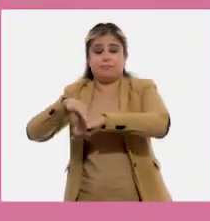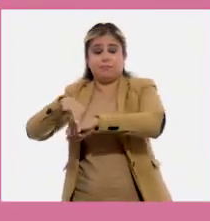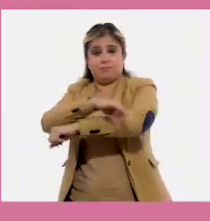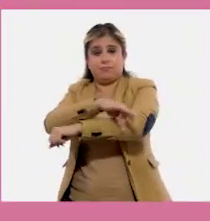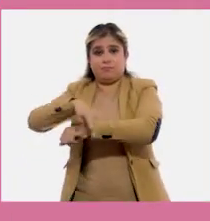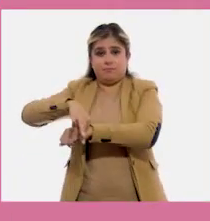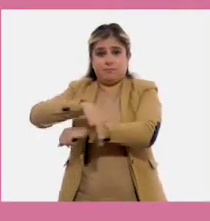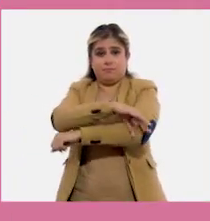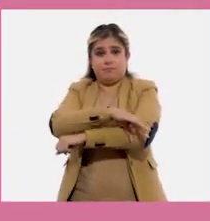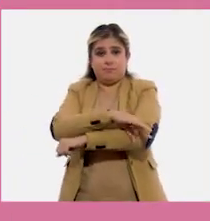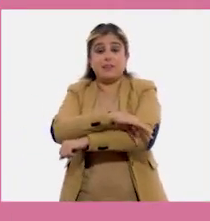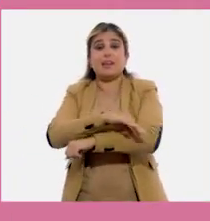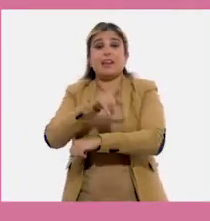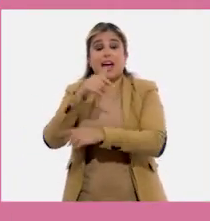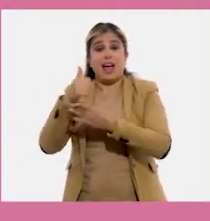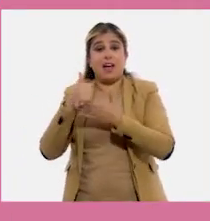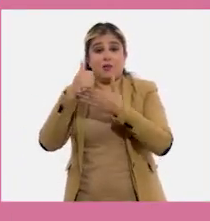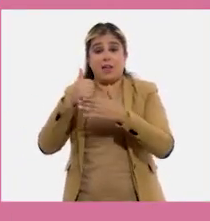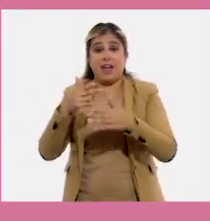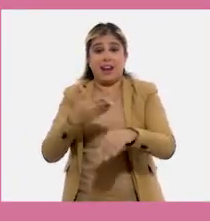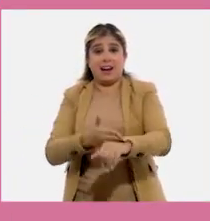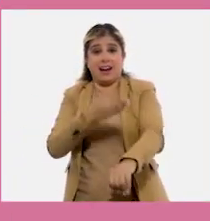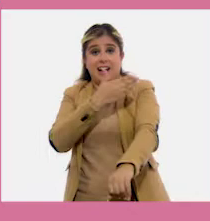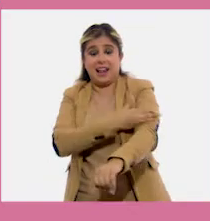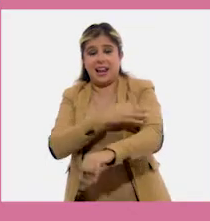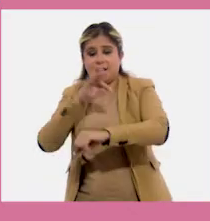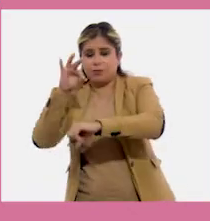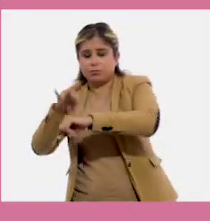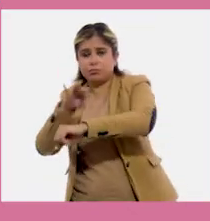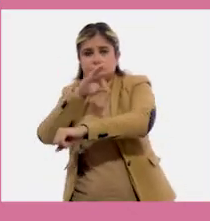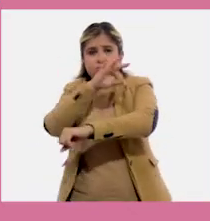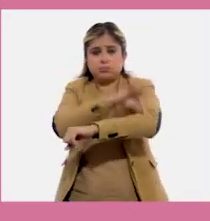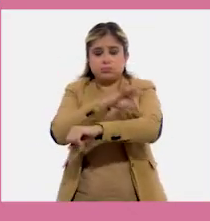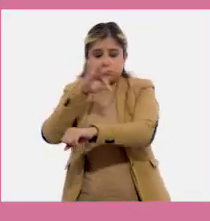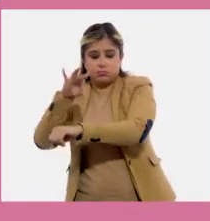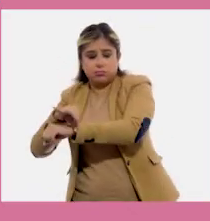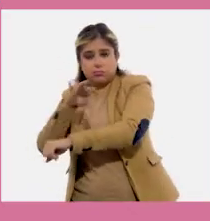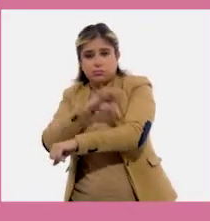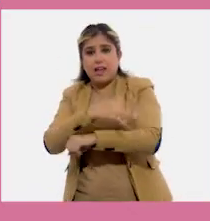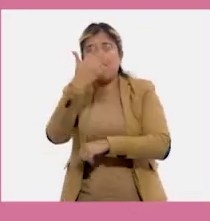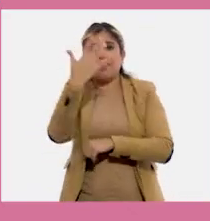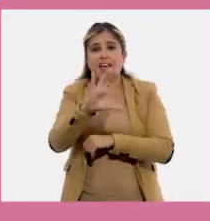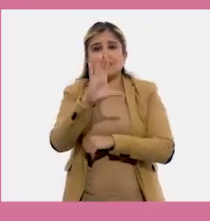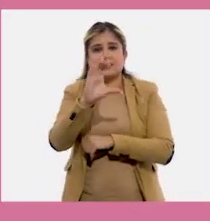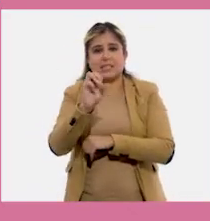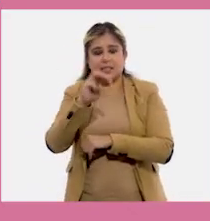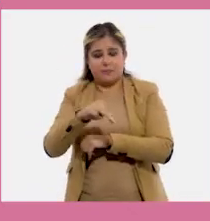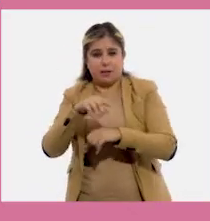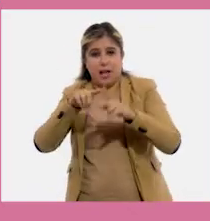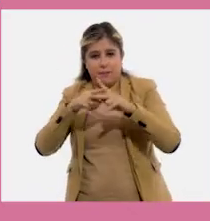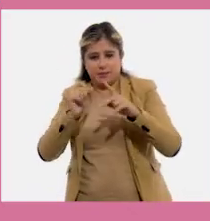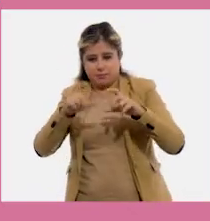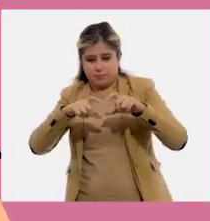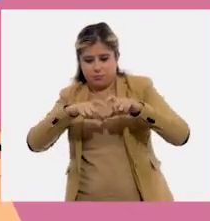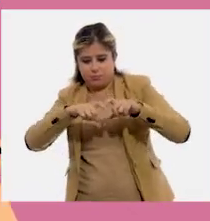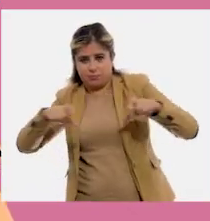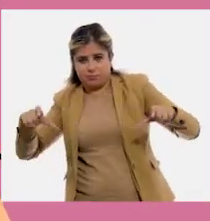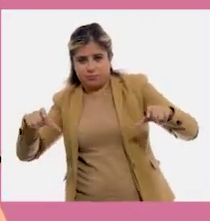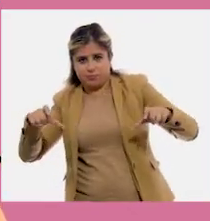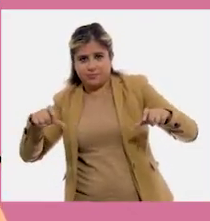plumón o la pluma y con ayuda de la regla 10 centímetros de largo, partiendo de abajo hacia